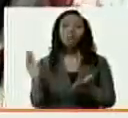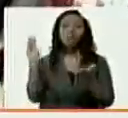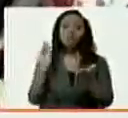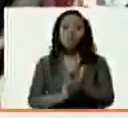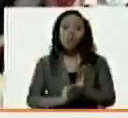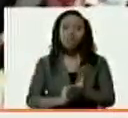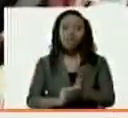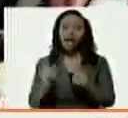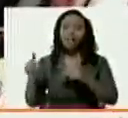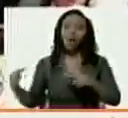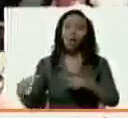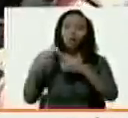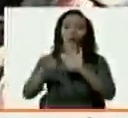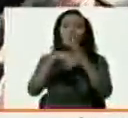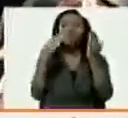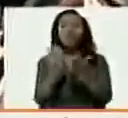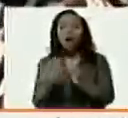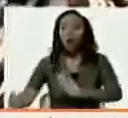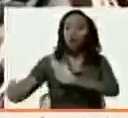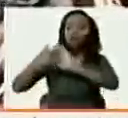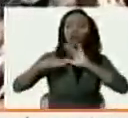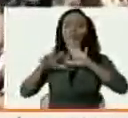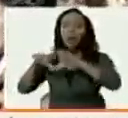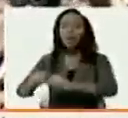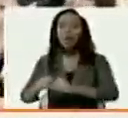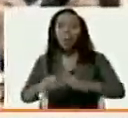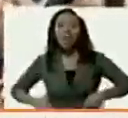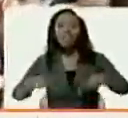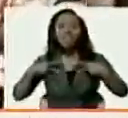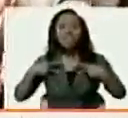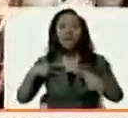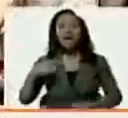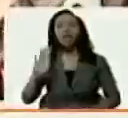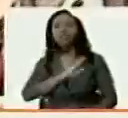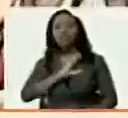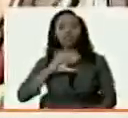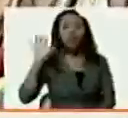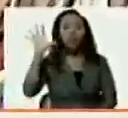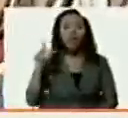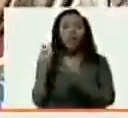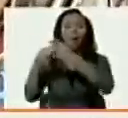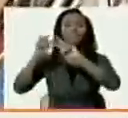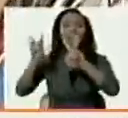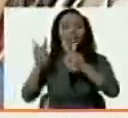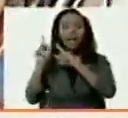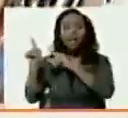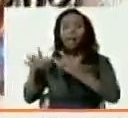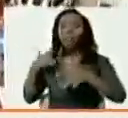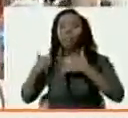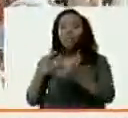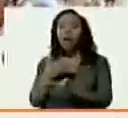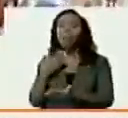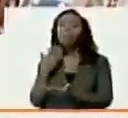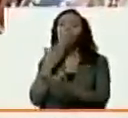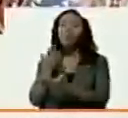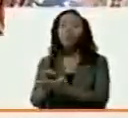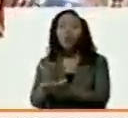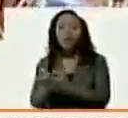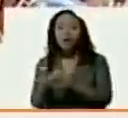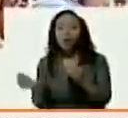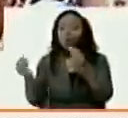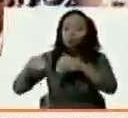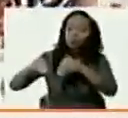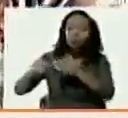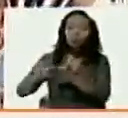este encuentro mundial contra el imperialismo por la vida, la soberanía y la paz. Este evento tiene como propósito consolidar la